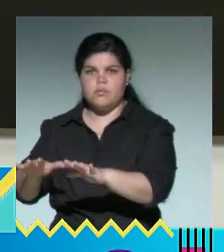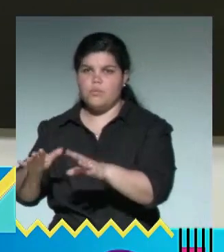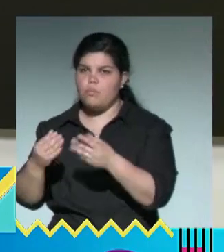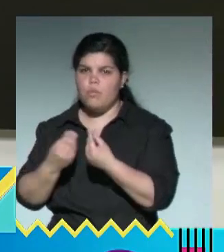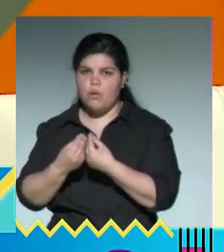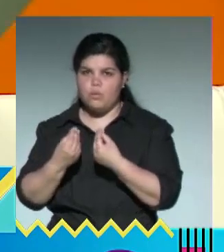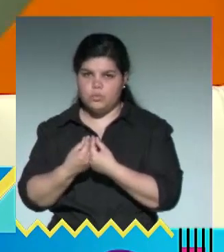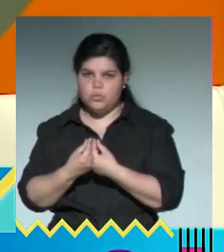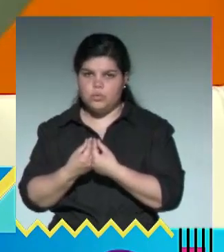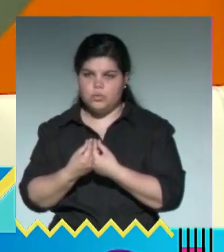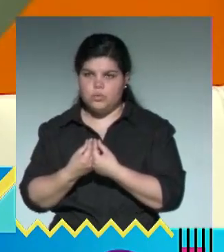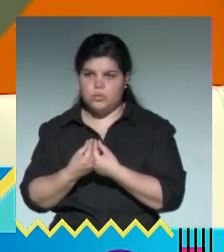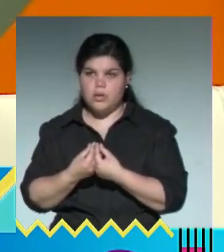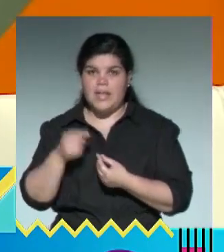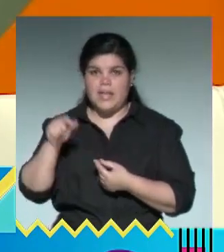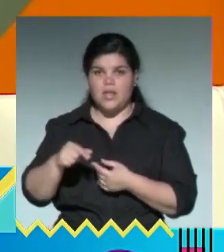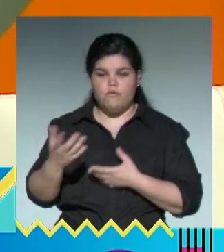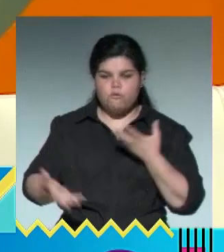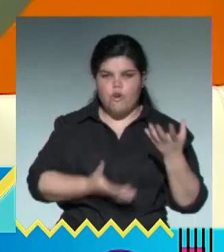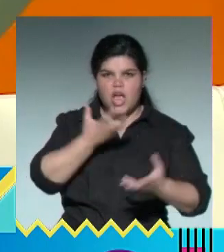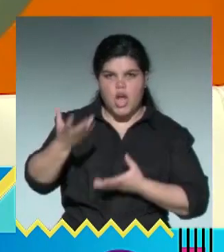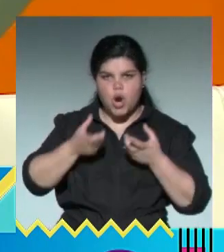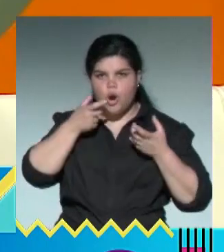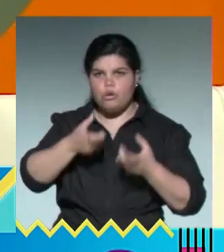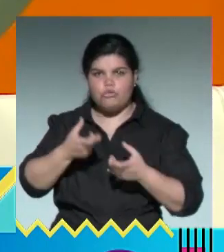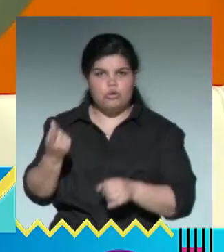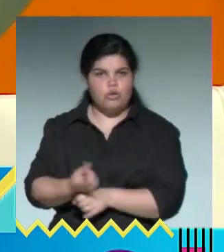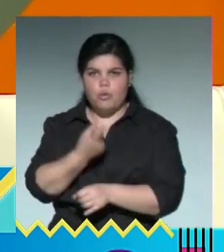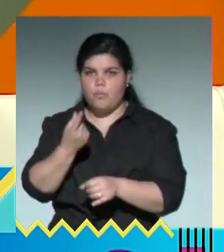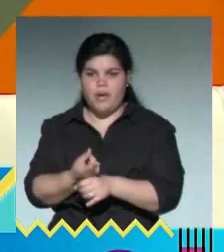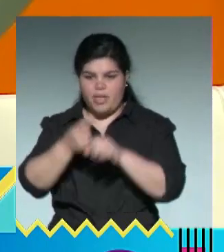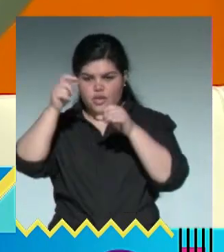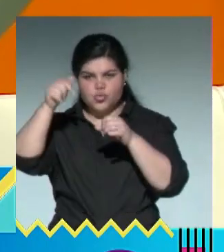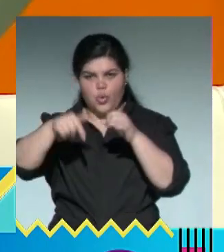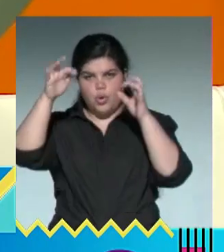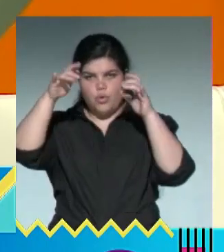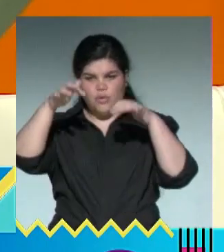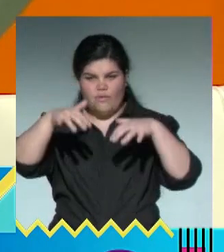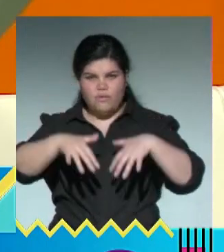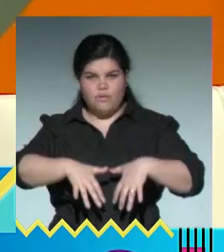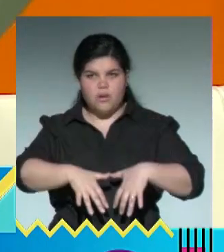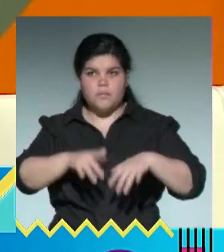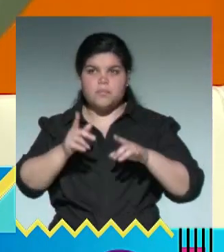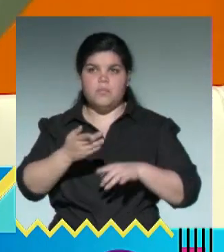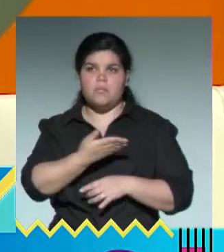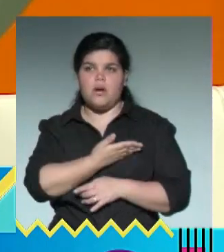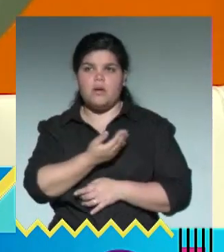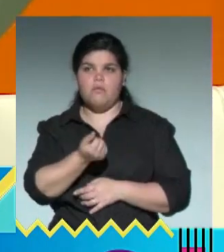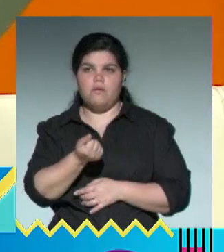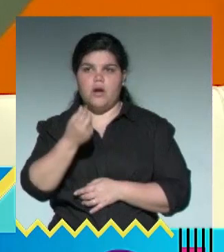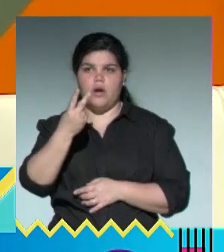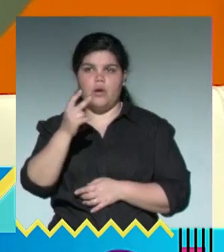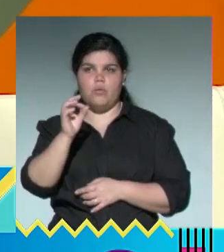sea, si eso se propagaba y seguía más hacia el sur, tenías en La Favorita, creo que habitan no sé